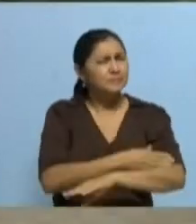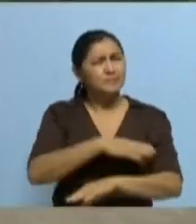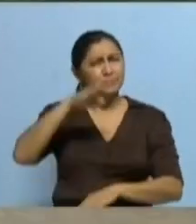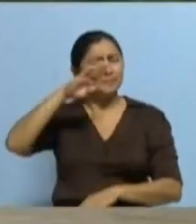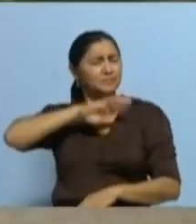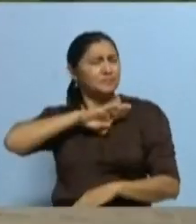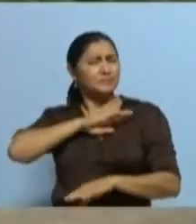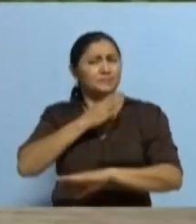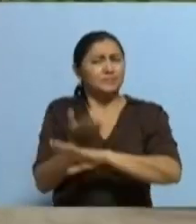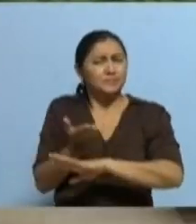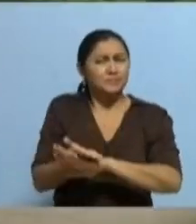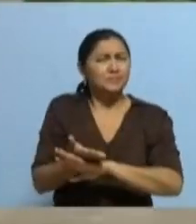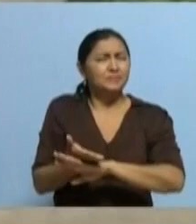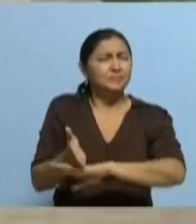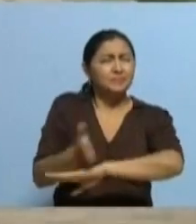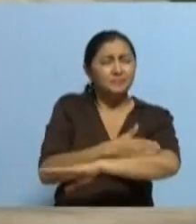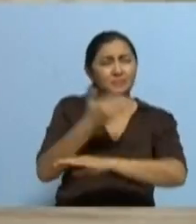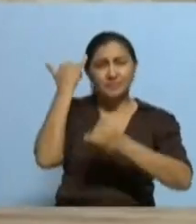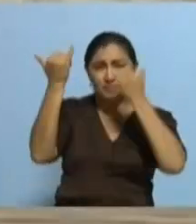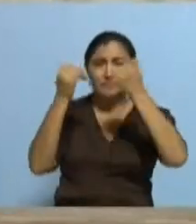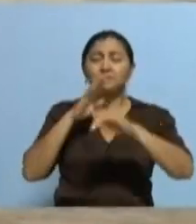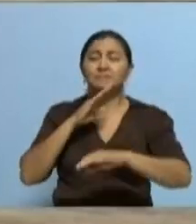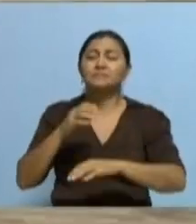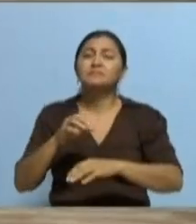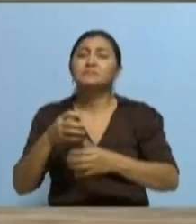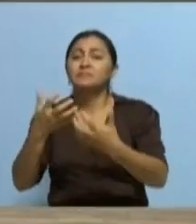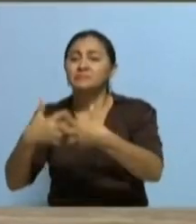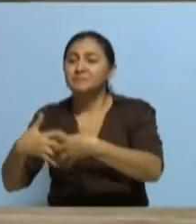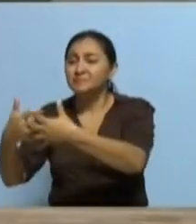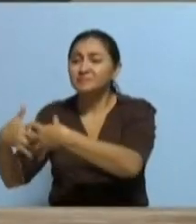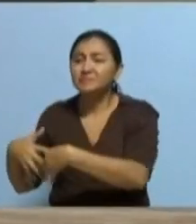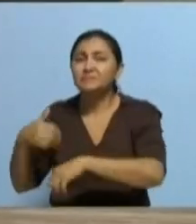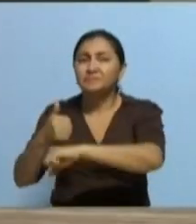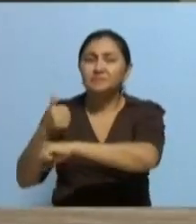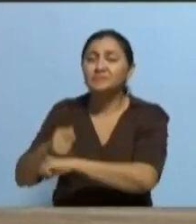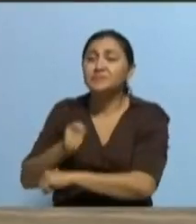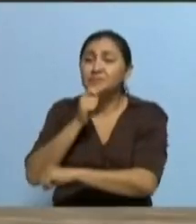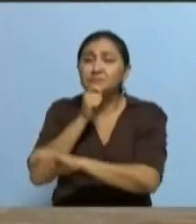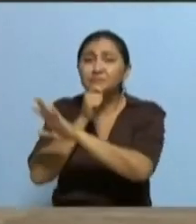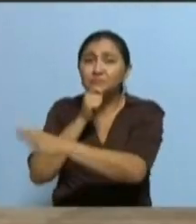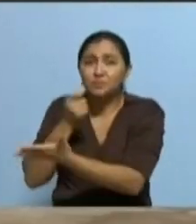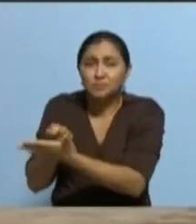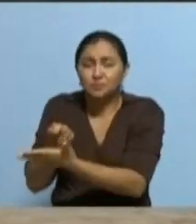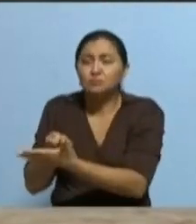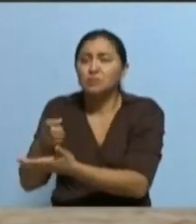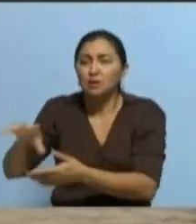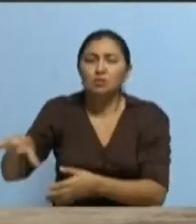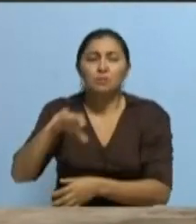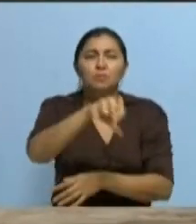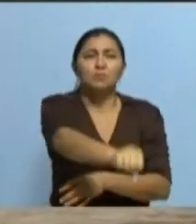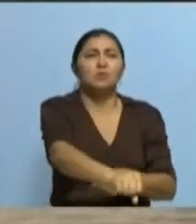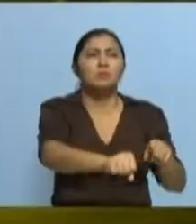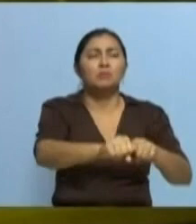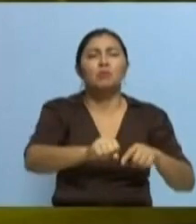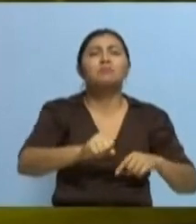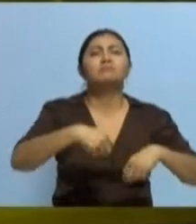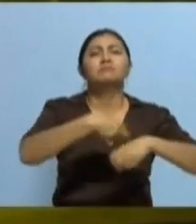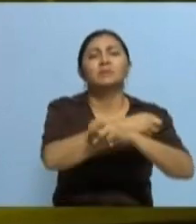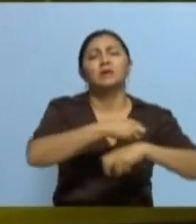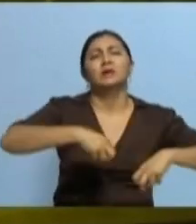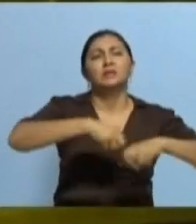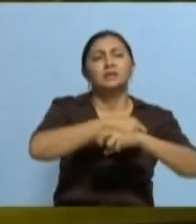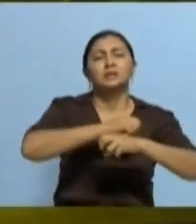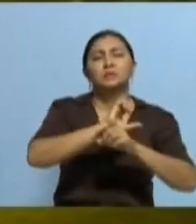surge después de varios intentos de los socios privados, que hoy son los propietarios y operadores del parque cultural, de hacerlo sostenible,